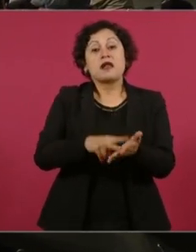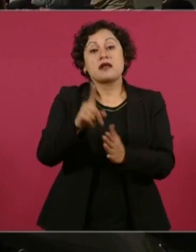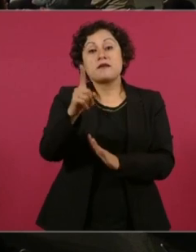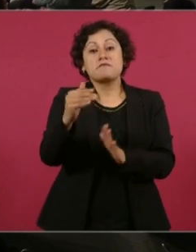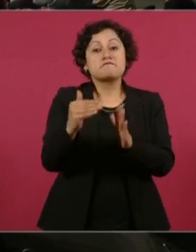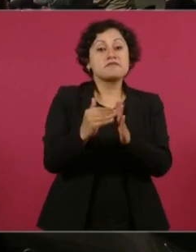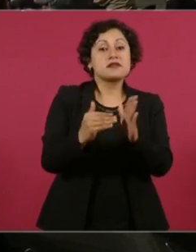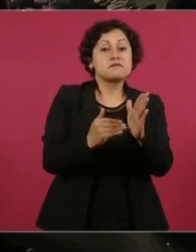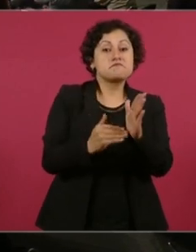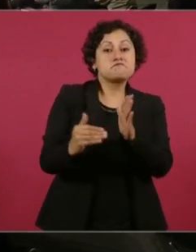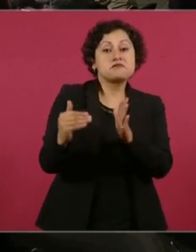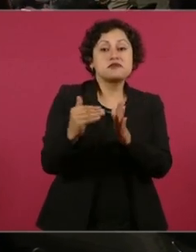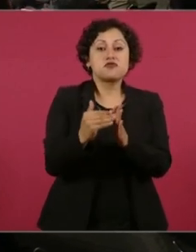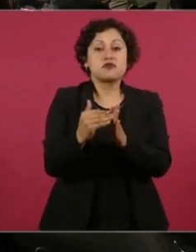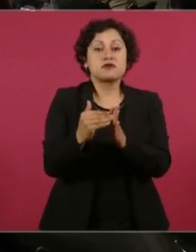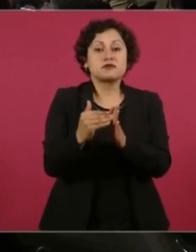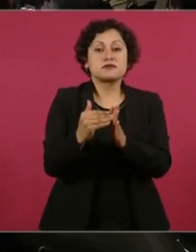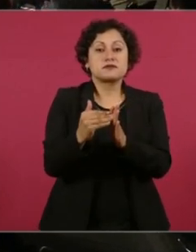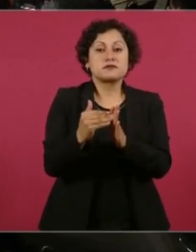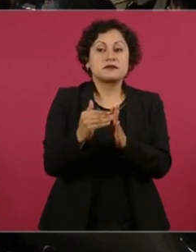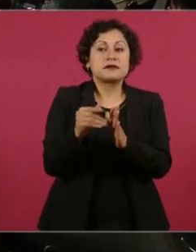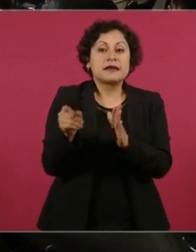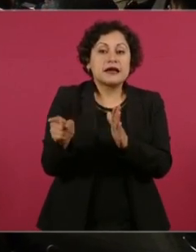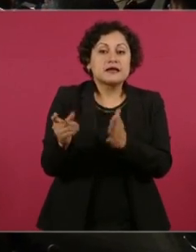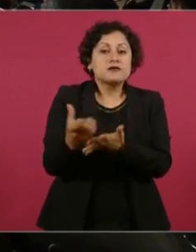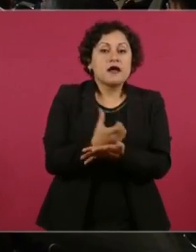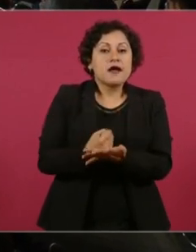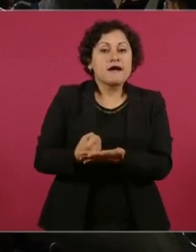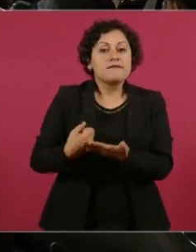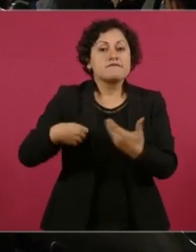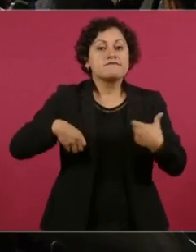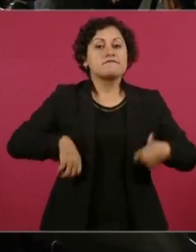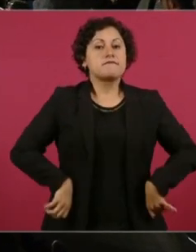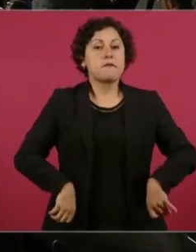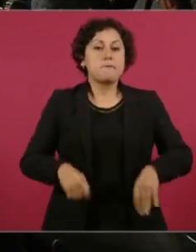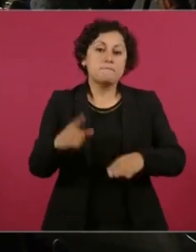ellos sacan 1,000 más.